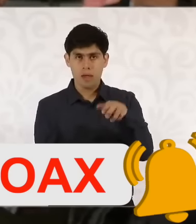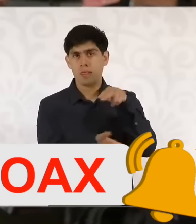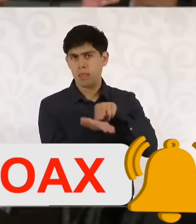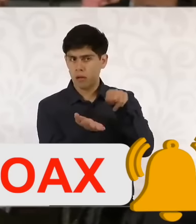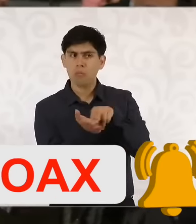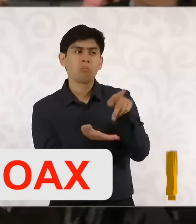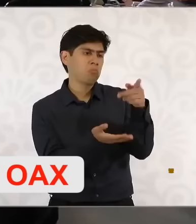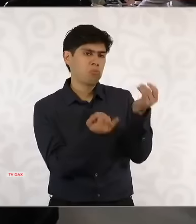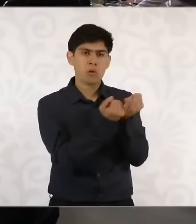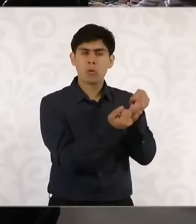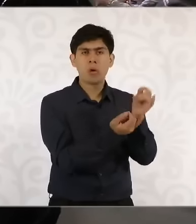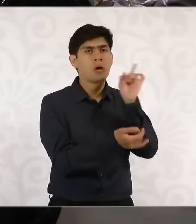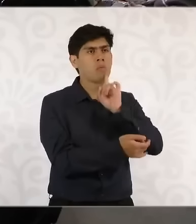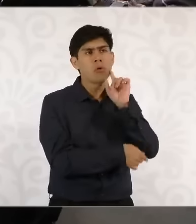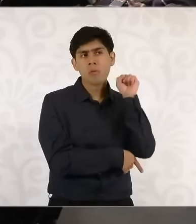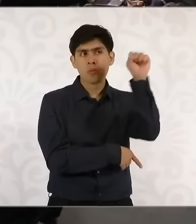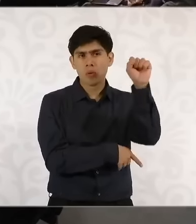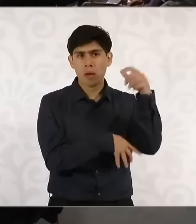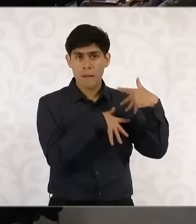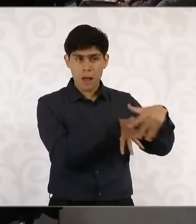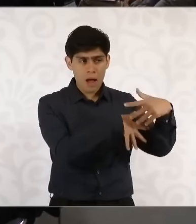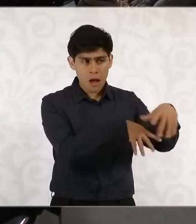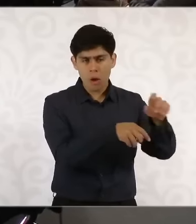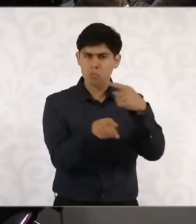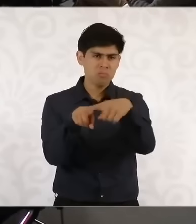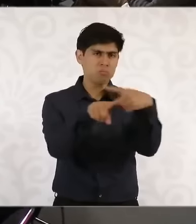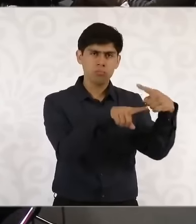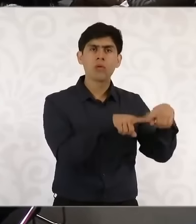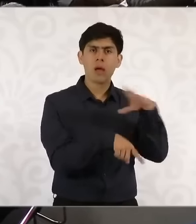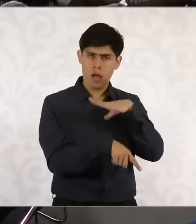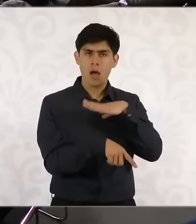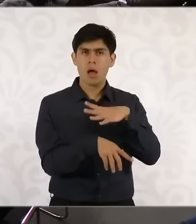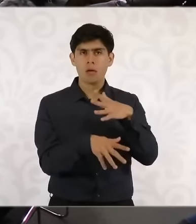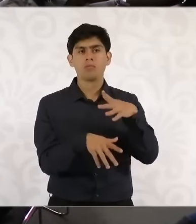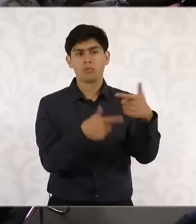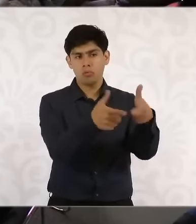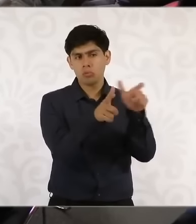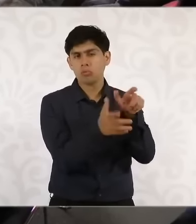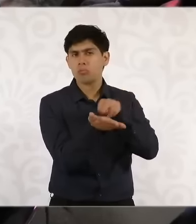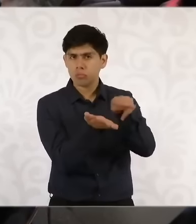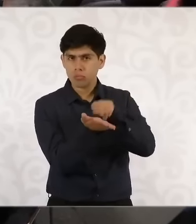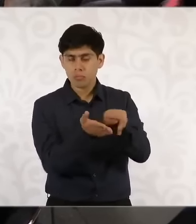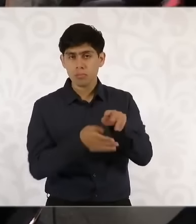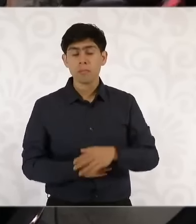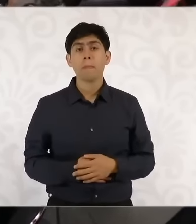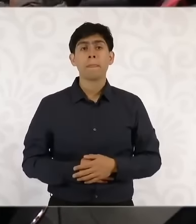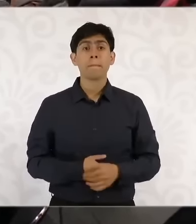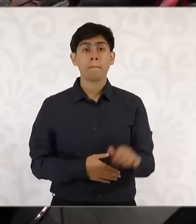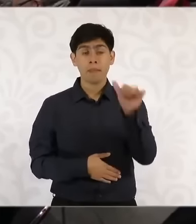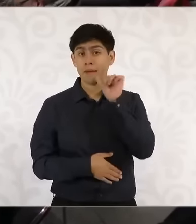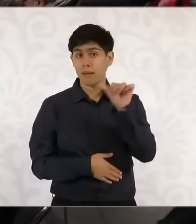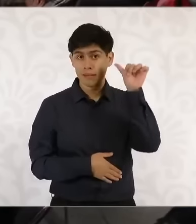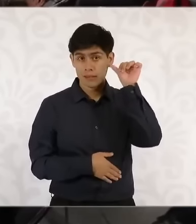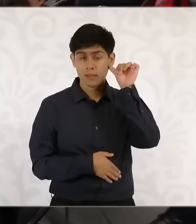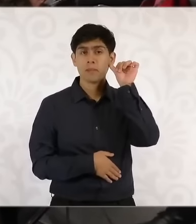feministas como en las otras, ¿no? El día de ayer puedo decirle que fue un